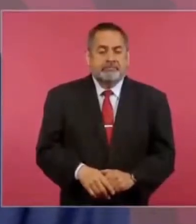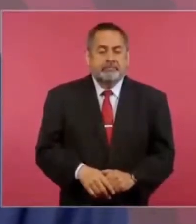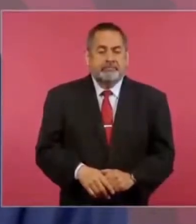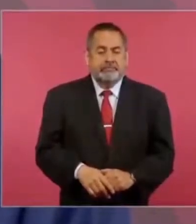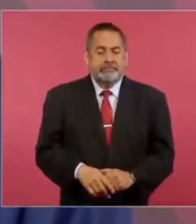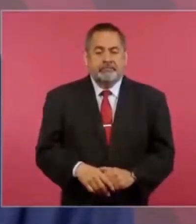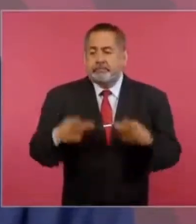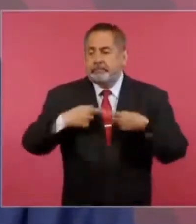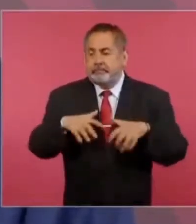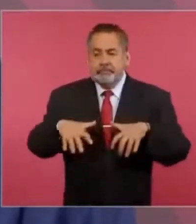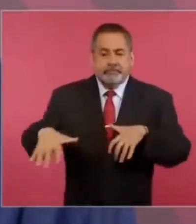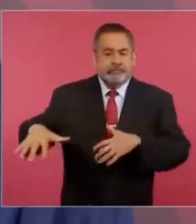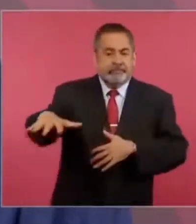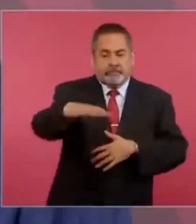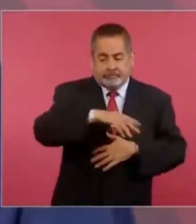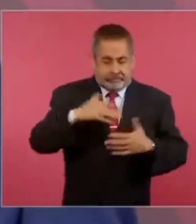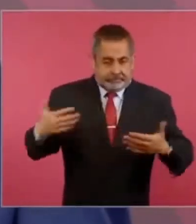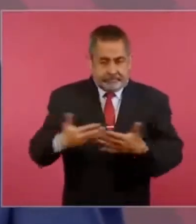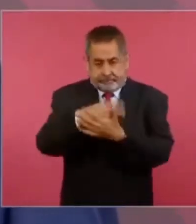el pueblo de México